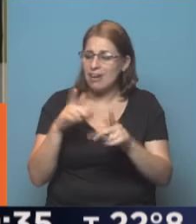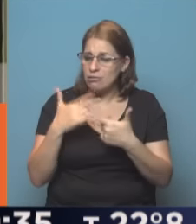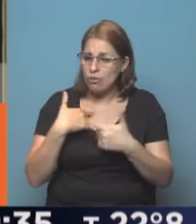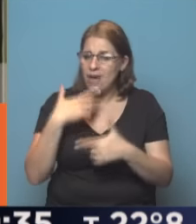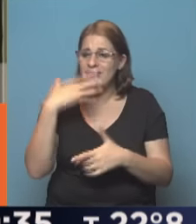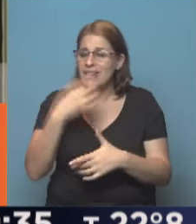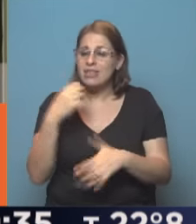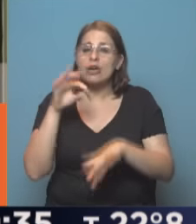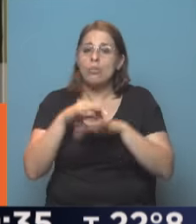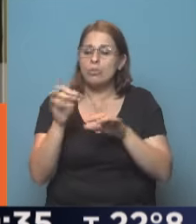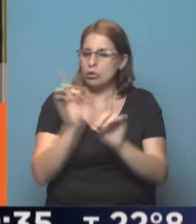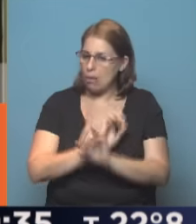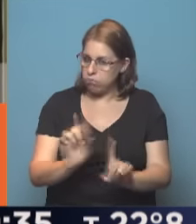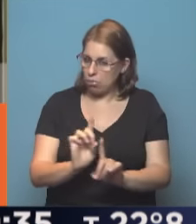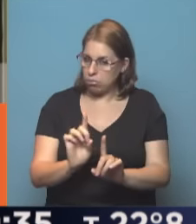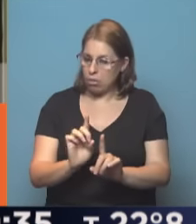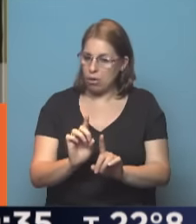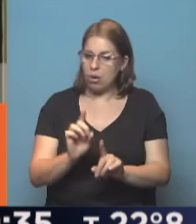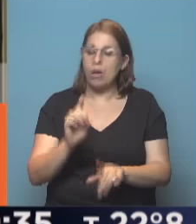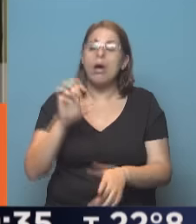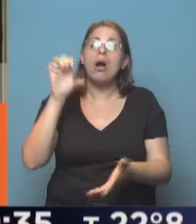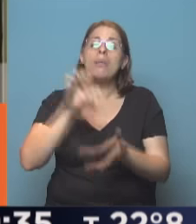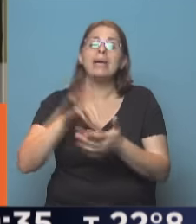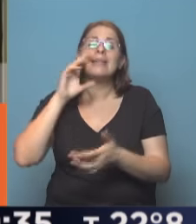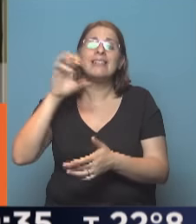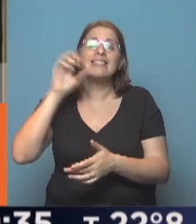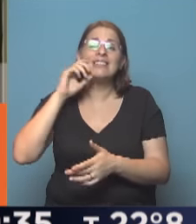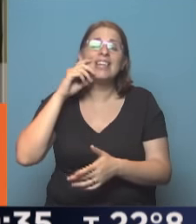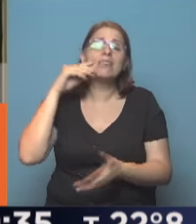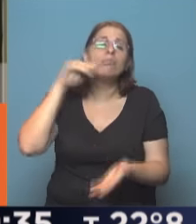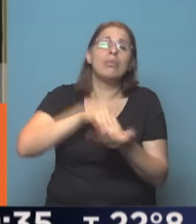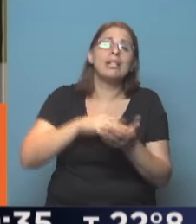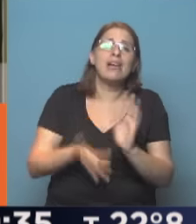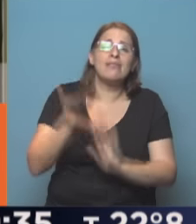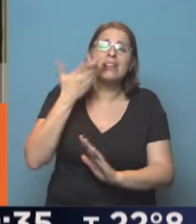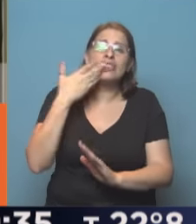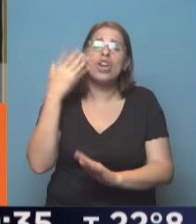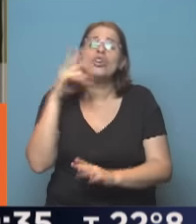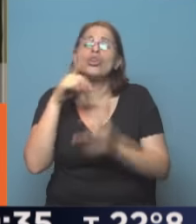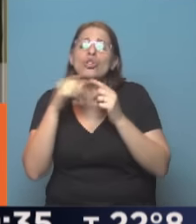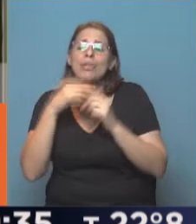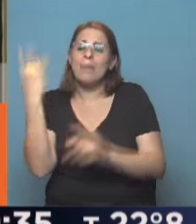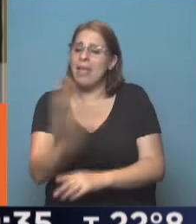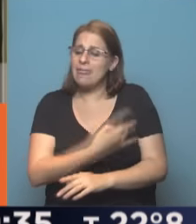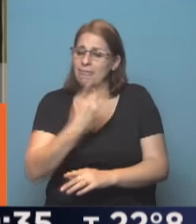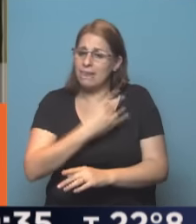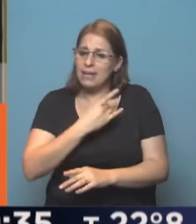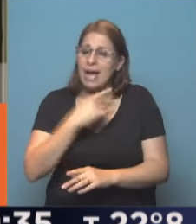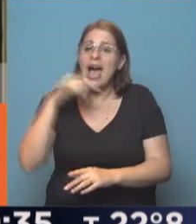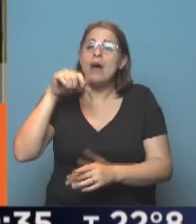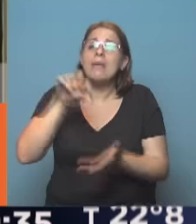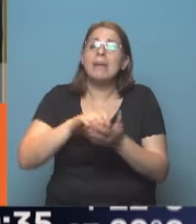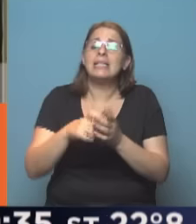verdad. El país del INDEC que publicaba una inflación que no era real. Y ese país venimos a